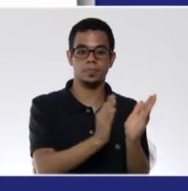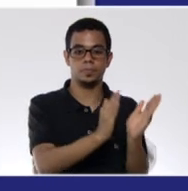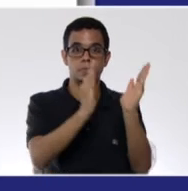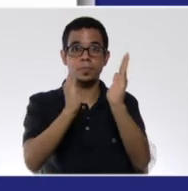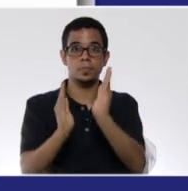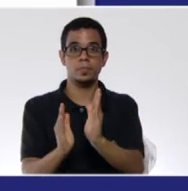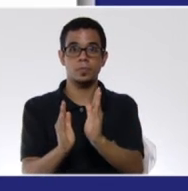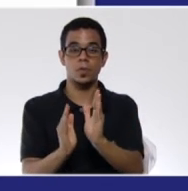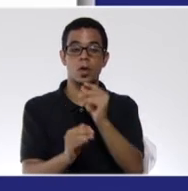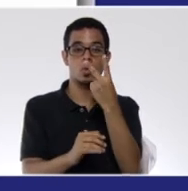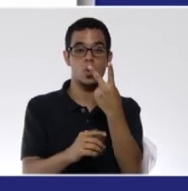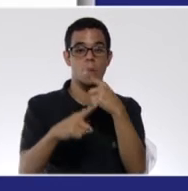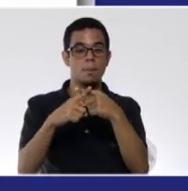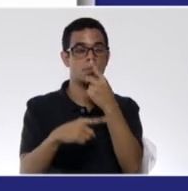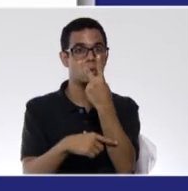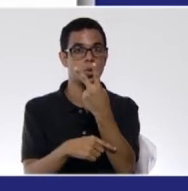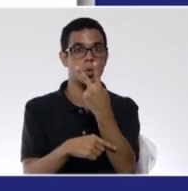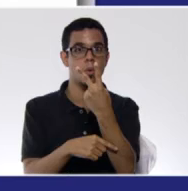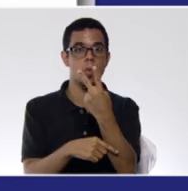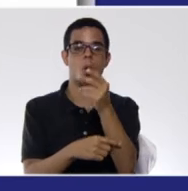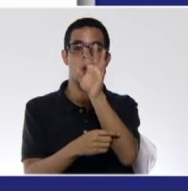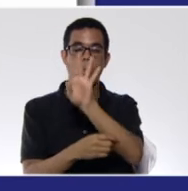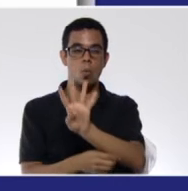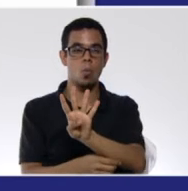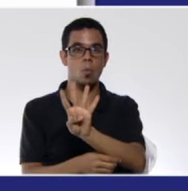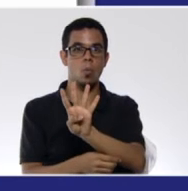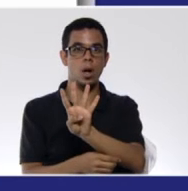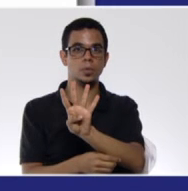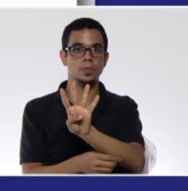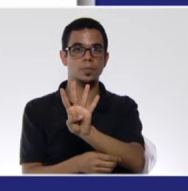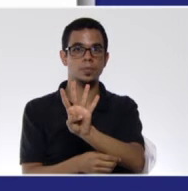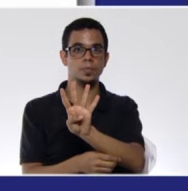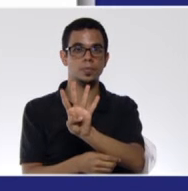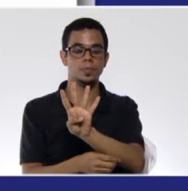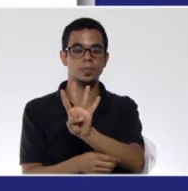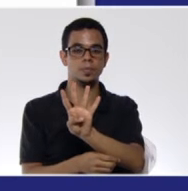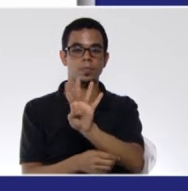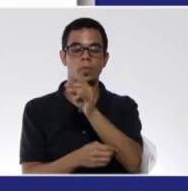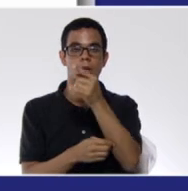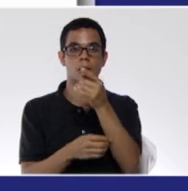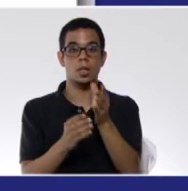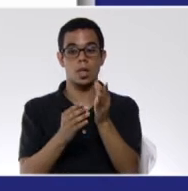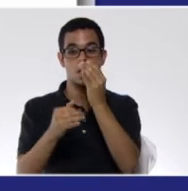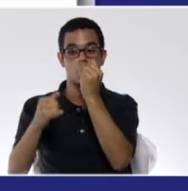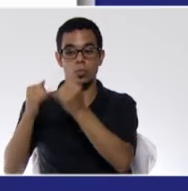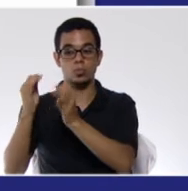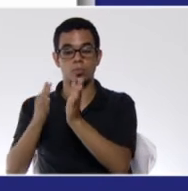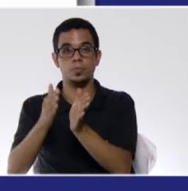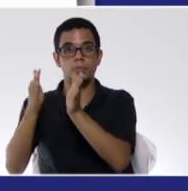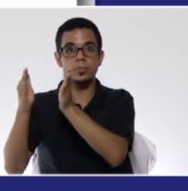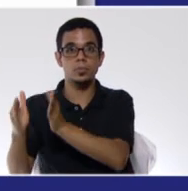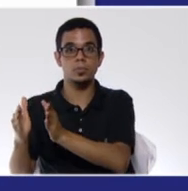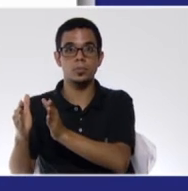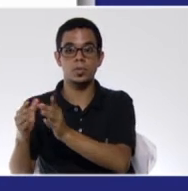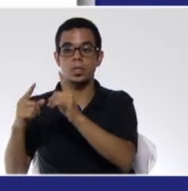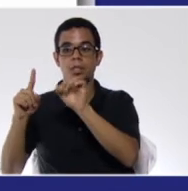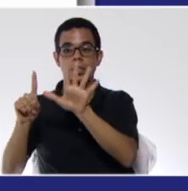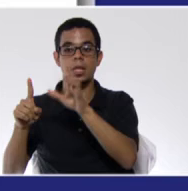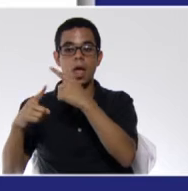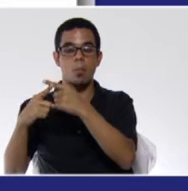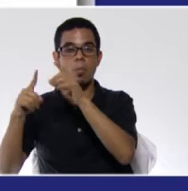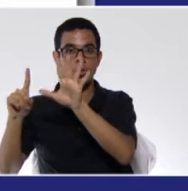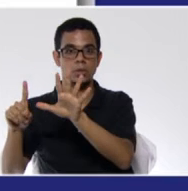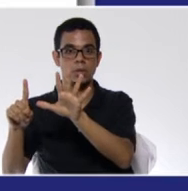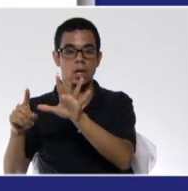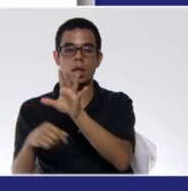caso, multiplicamos 2 por 2 para obtener el exponente 4. Y en el último caso, multiplicamos 6 por 6 para